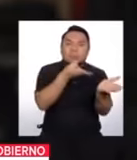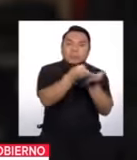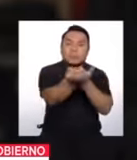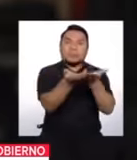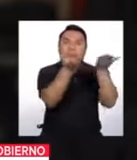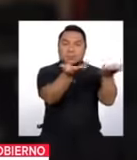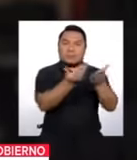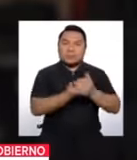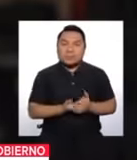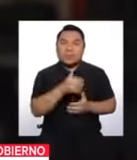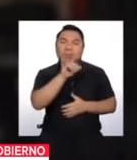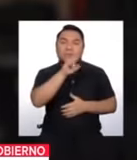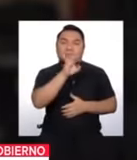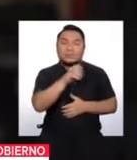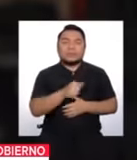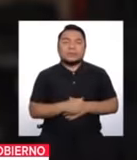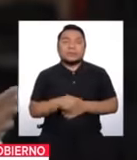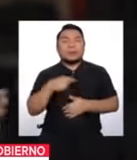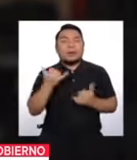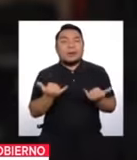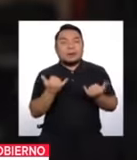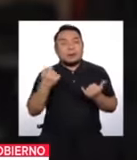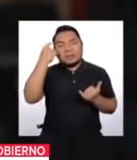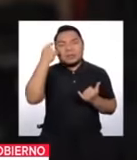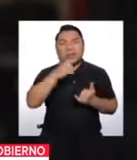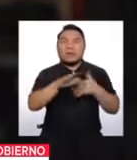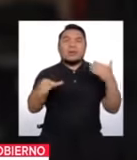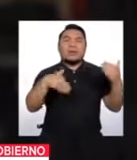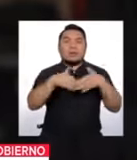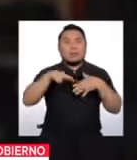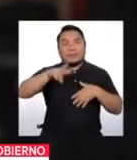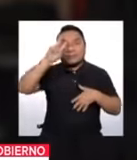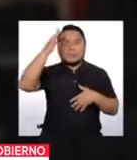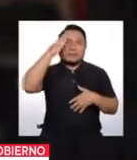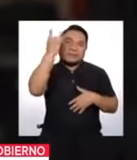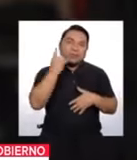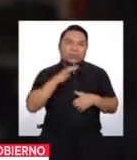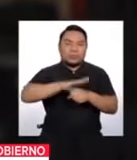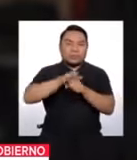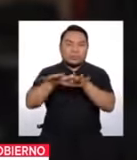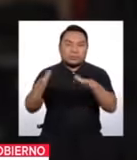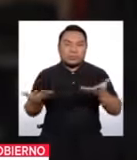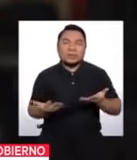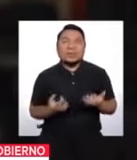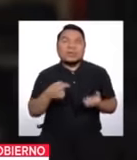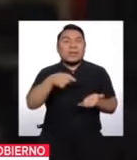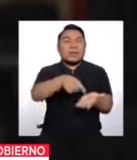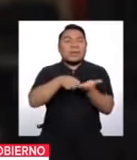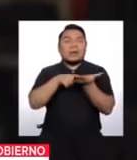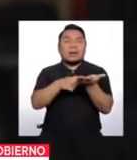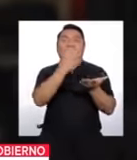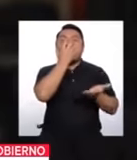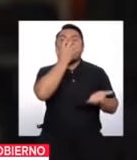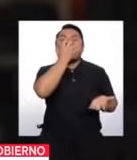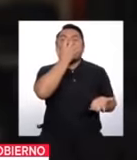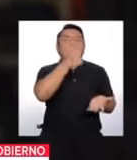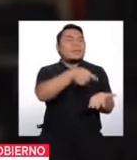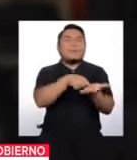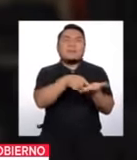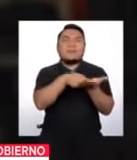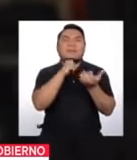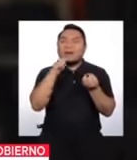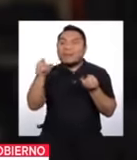es un gran reto la epidemia que nos está presentando en todo el país. La demanda de oxígeno ha escalado, como